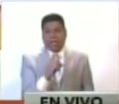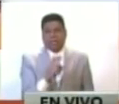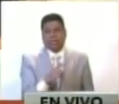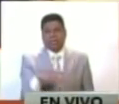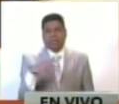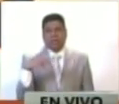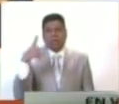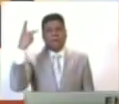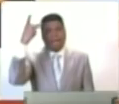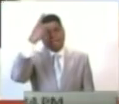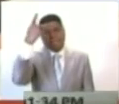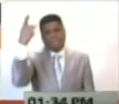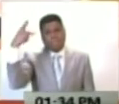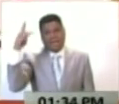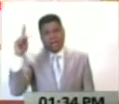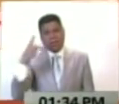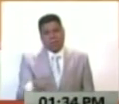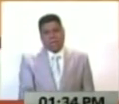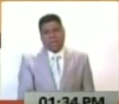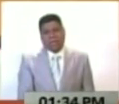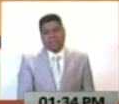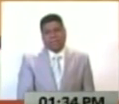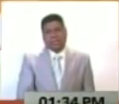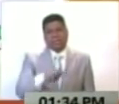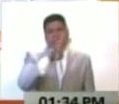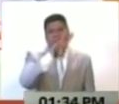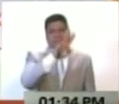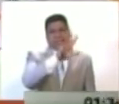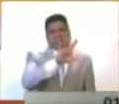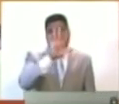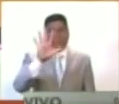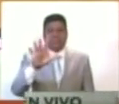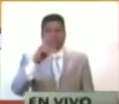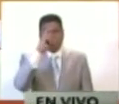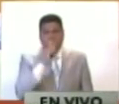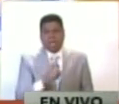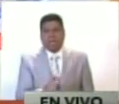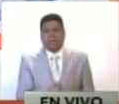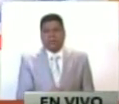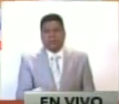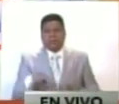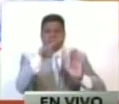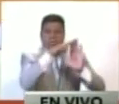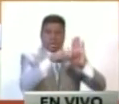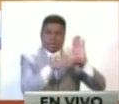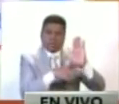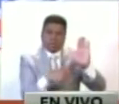35 normas por año. Los números hablan por sí solos, por eso que